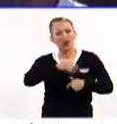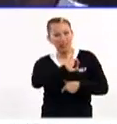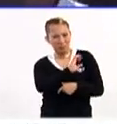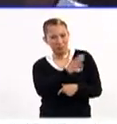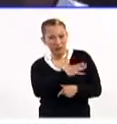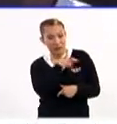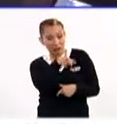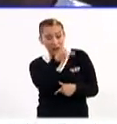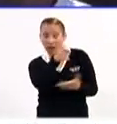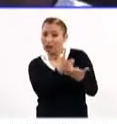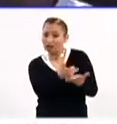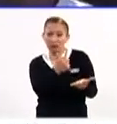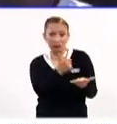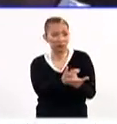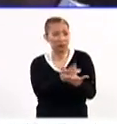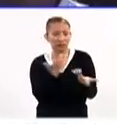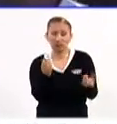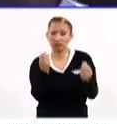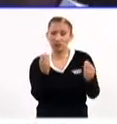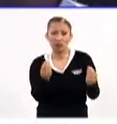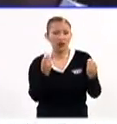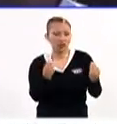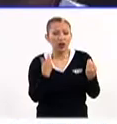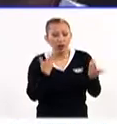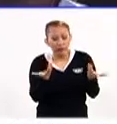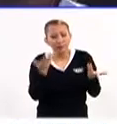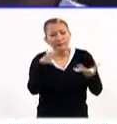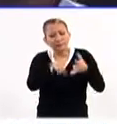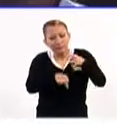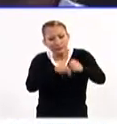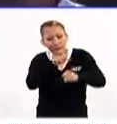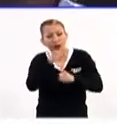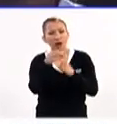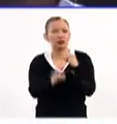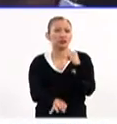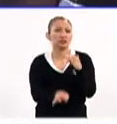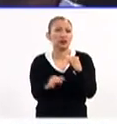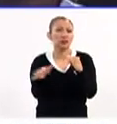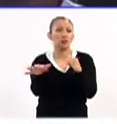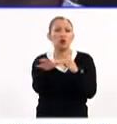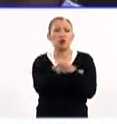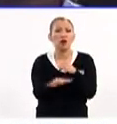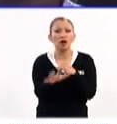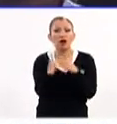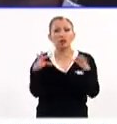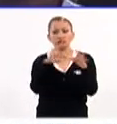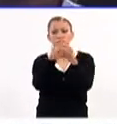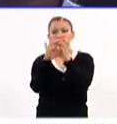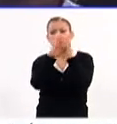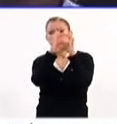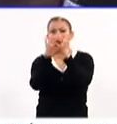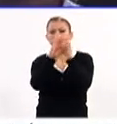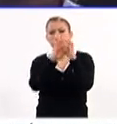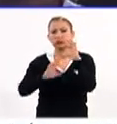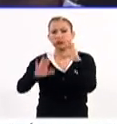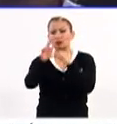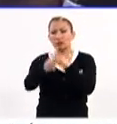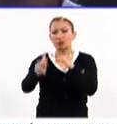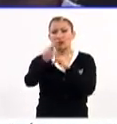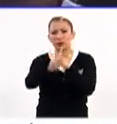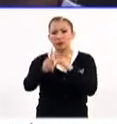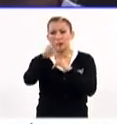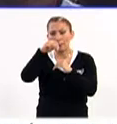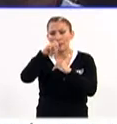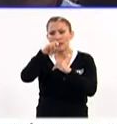que ella fue realmente gran artífice de esta conquista, que al final pues fue una unificación también de los pueblos